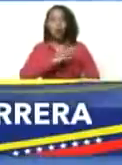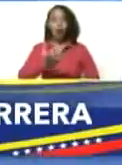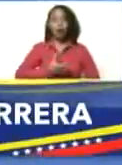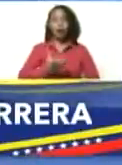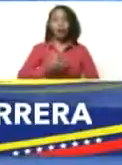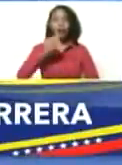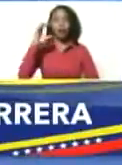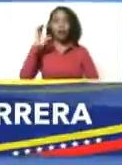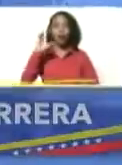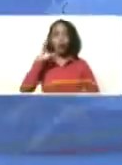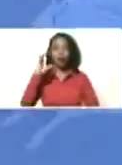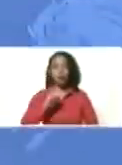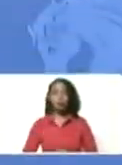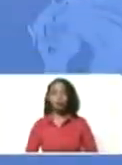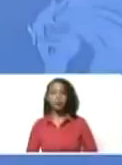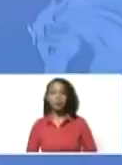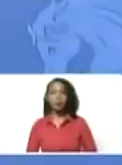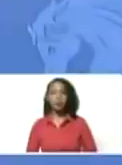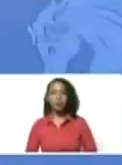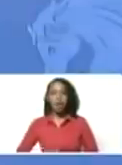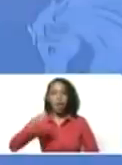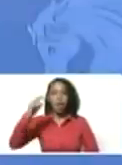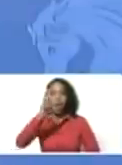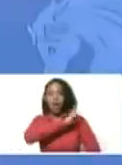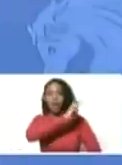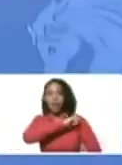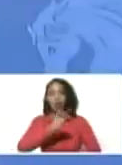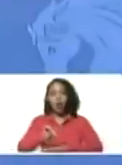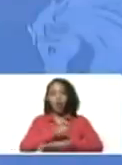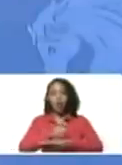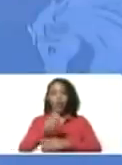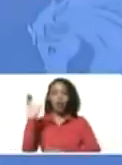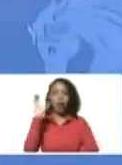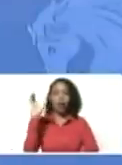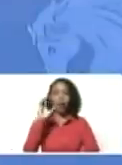de Caracas, jefe de gobierno de Caracas,